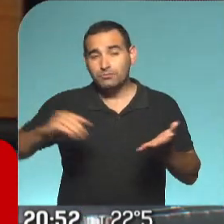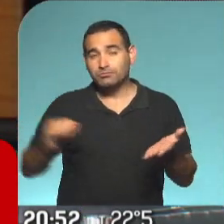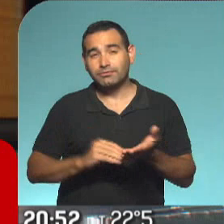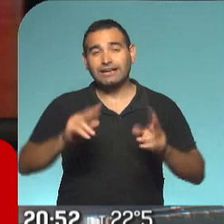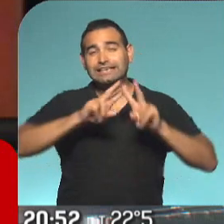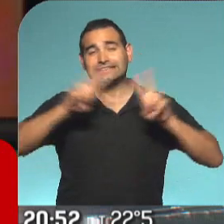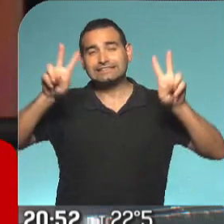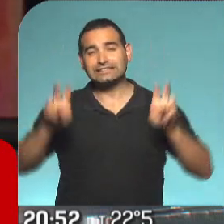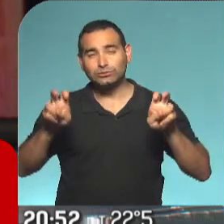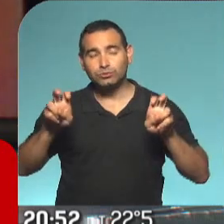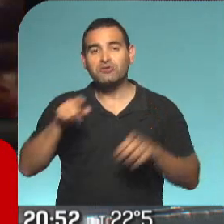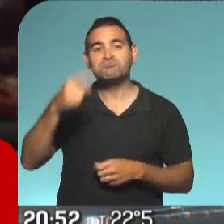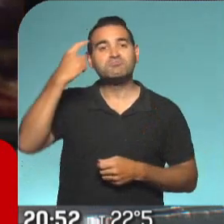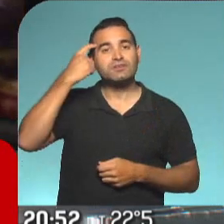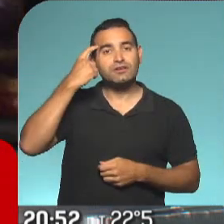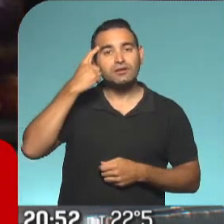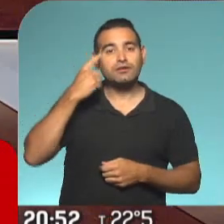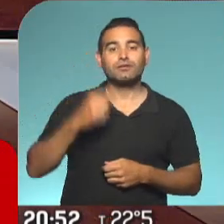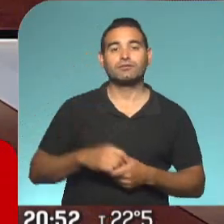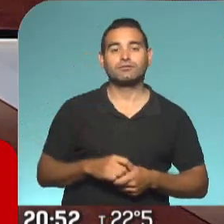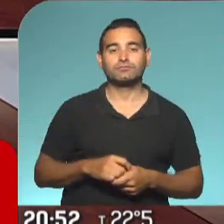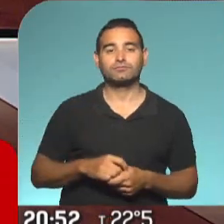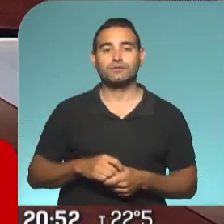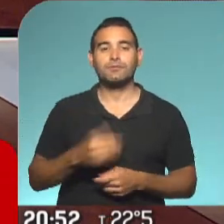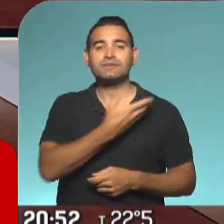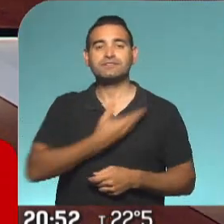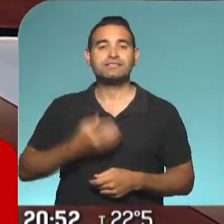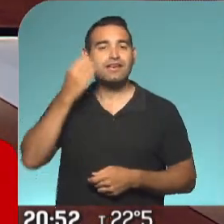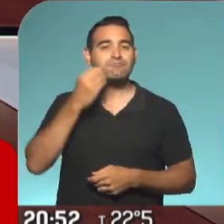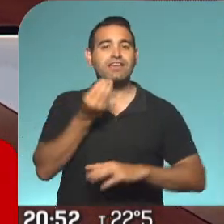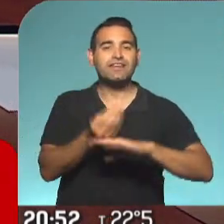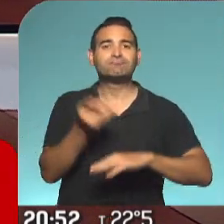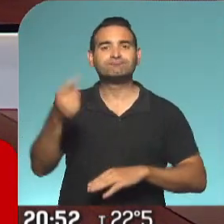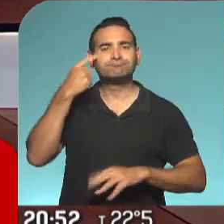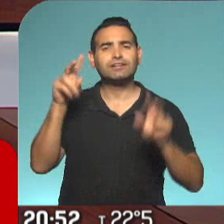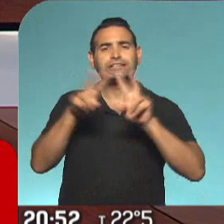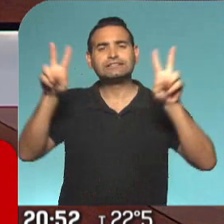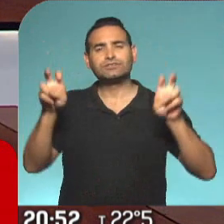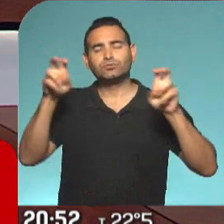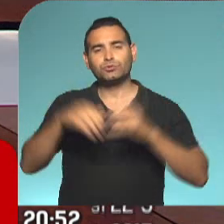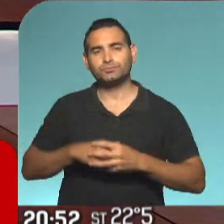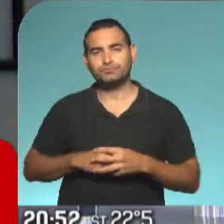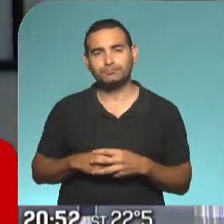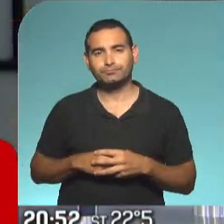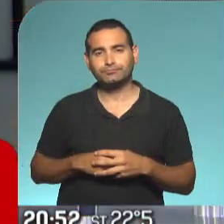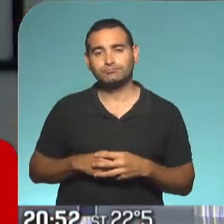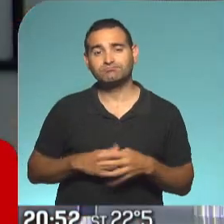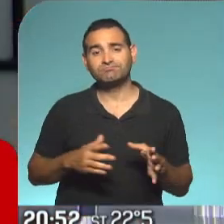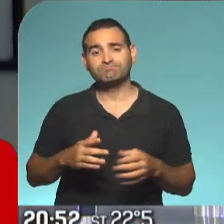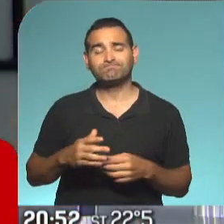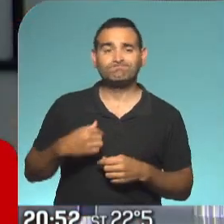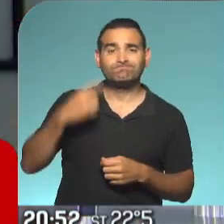un título de lo que fue para vos los 90 y las presidencias de Carlos Menem. ¿Cuál sería el título para describirlo? Yo diría que